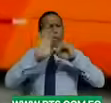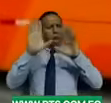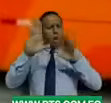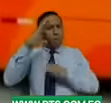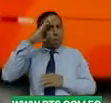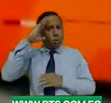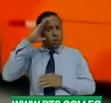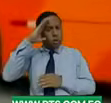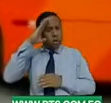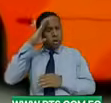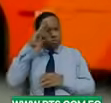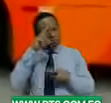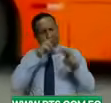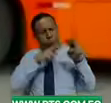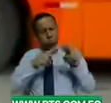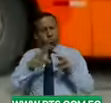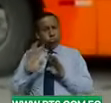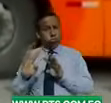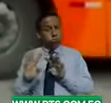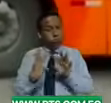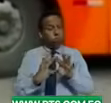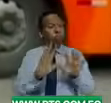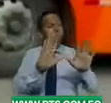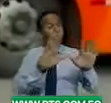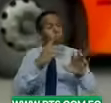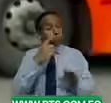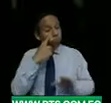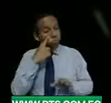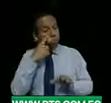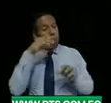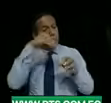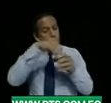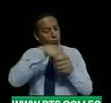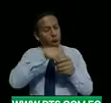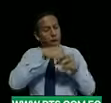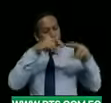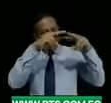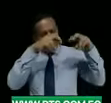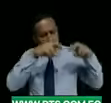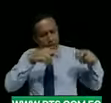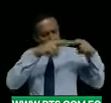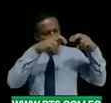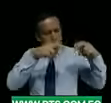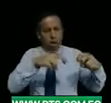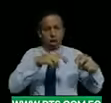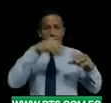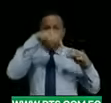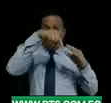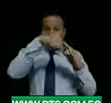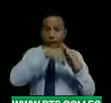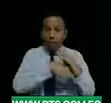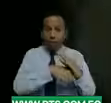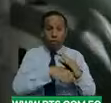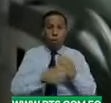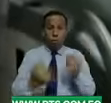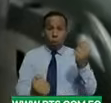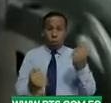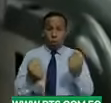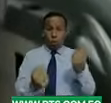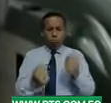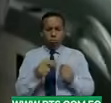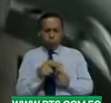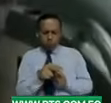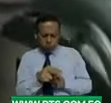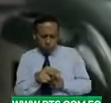de la unidad para realizar una revisión a las bodegas y a los pasajeros. En el camarote del conductor encontraron cajas que llamaron la atención.